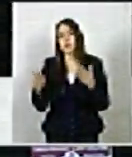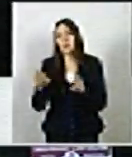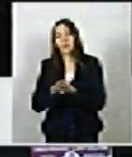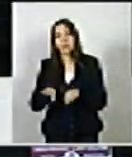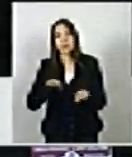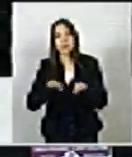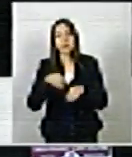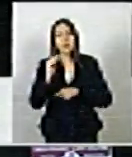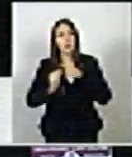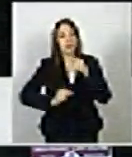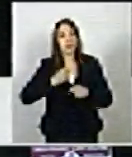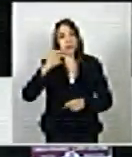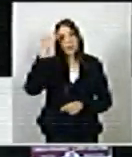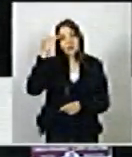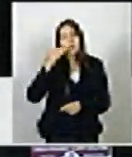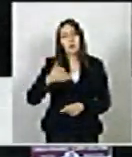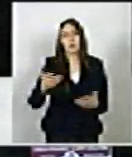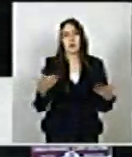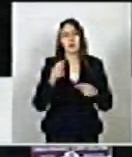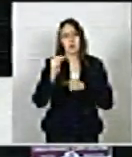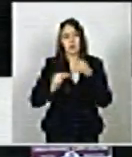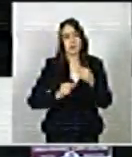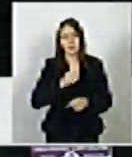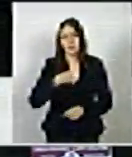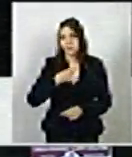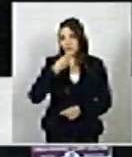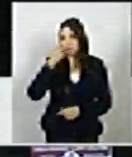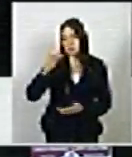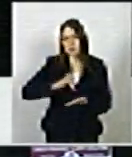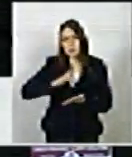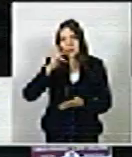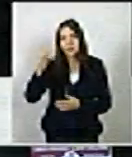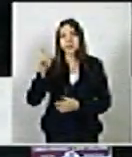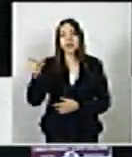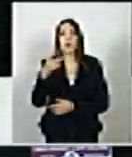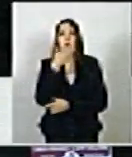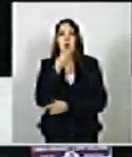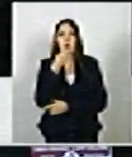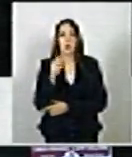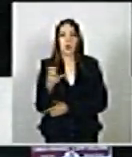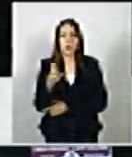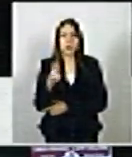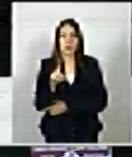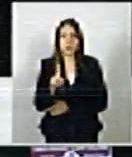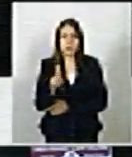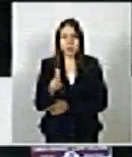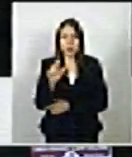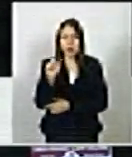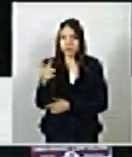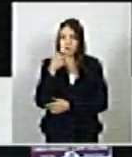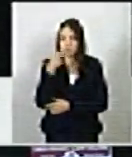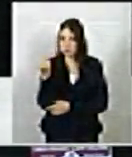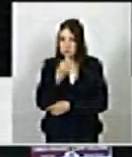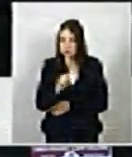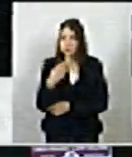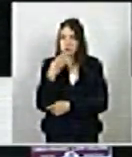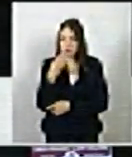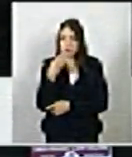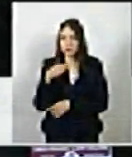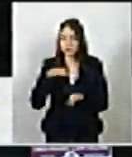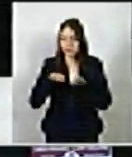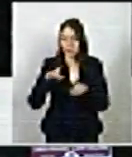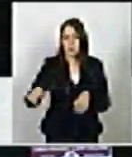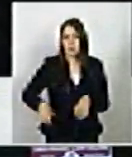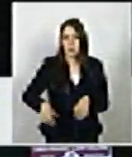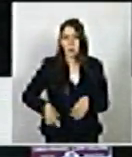con el tipo yo agradezco a usual que sea un funciona tan competente pero aún más competente puede